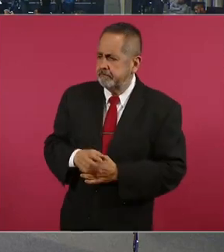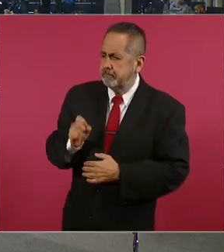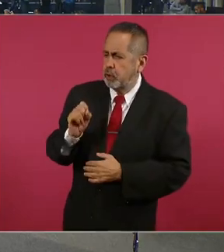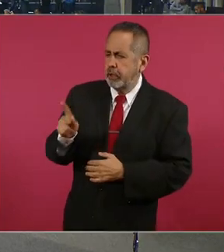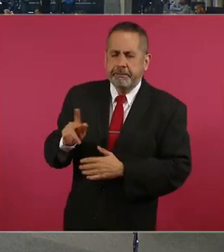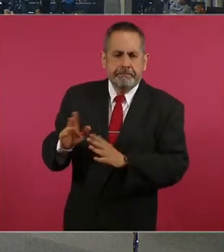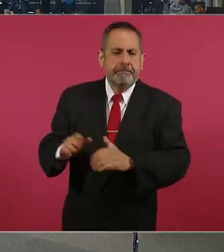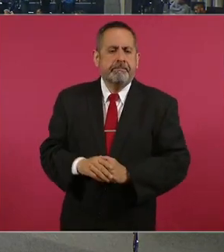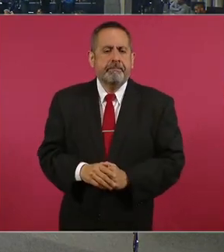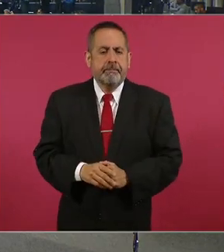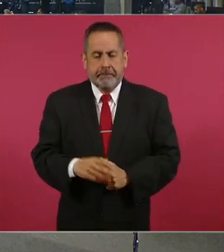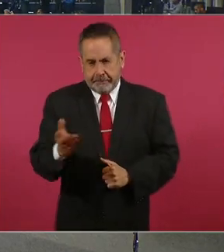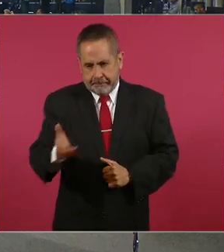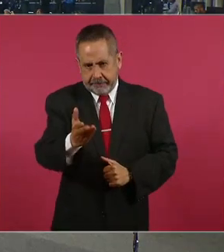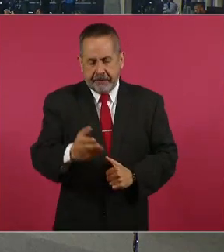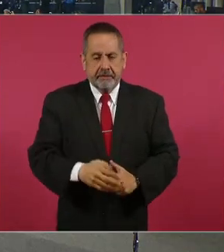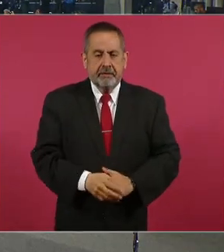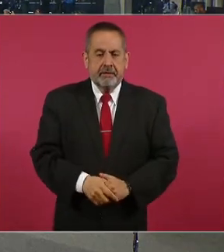Adelante.